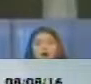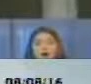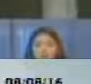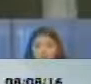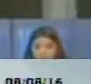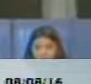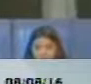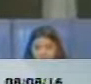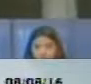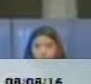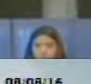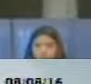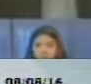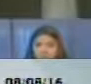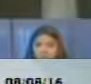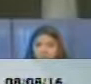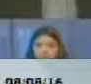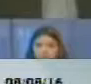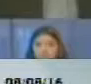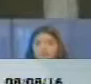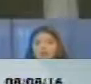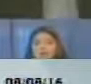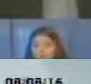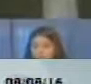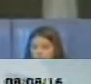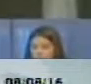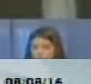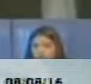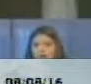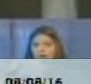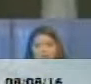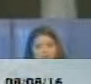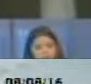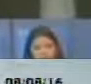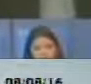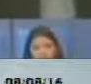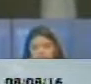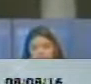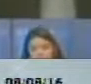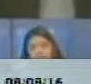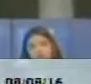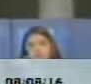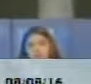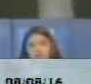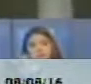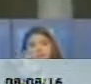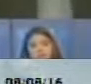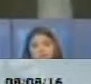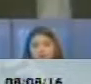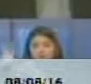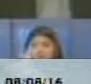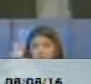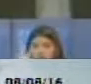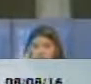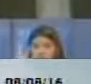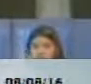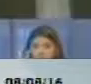estamos, digamos, tenemos el cronograma en detalle de esta semana en todo el territorio nacional,